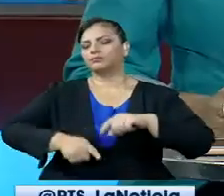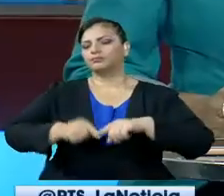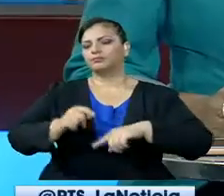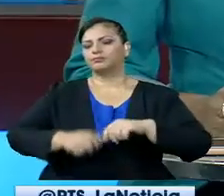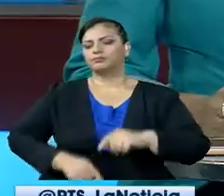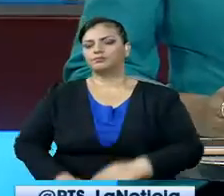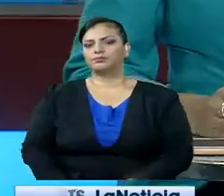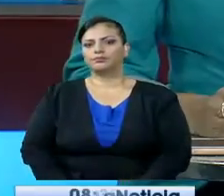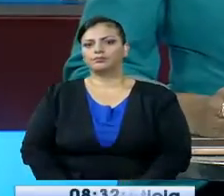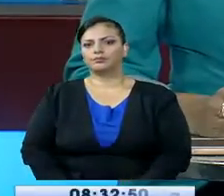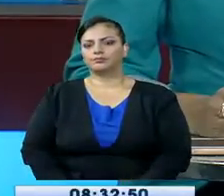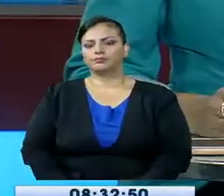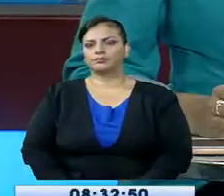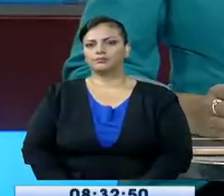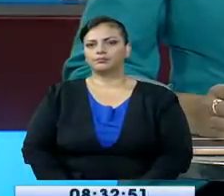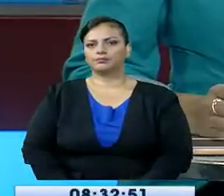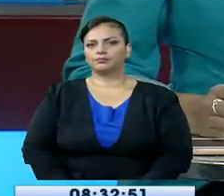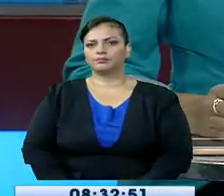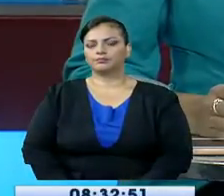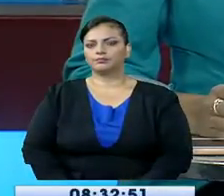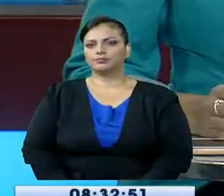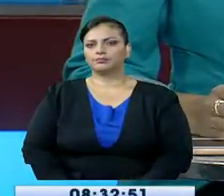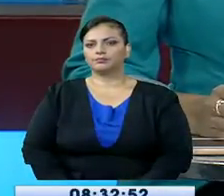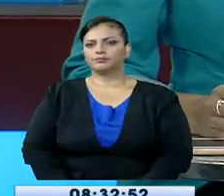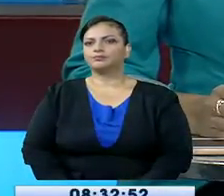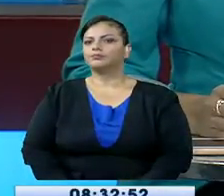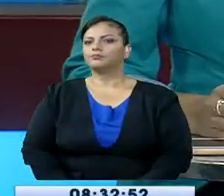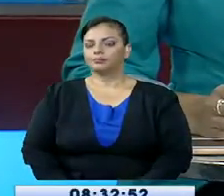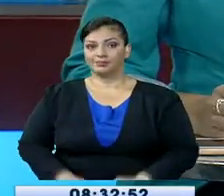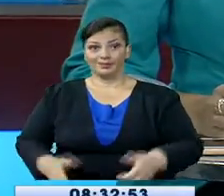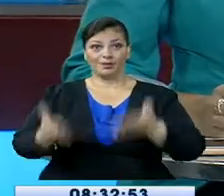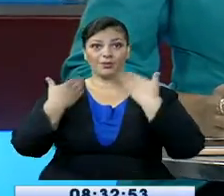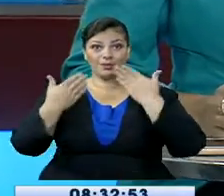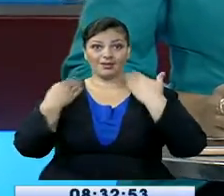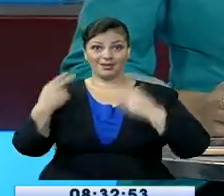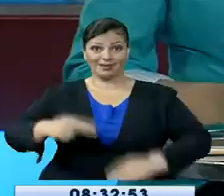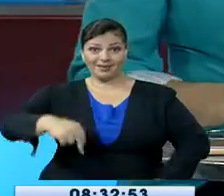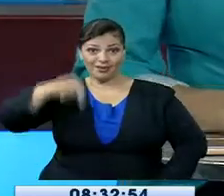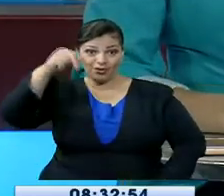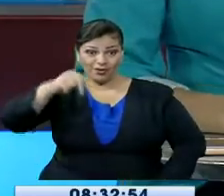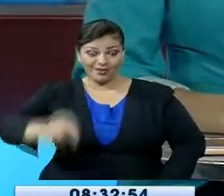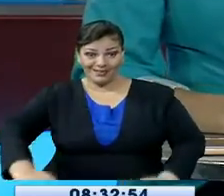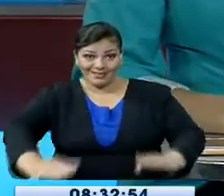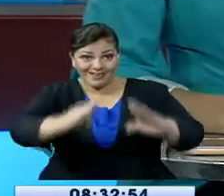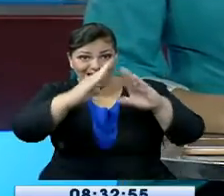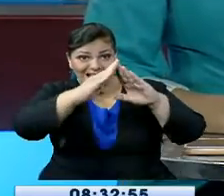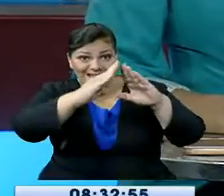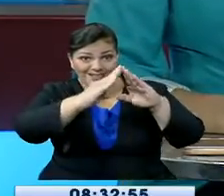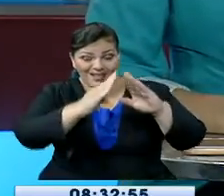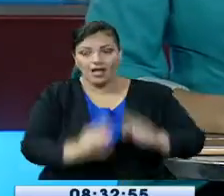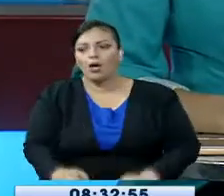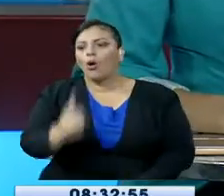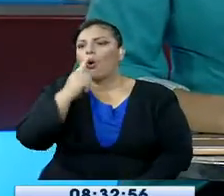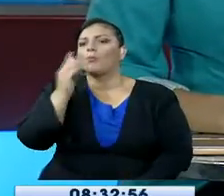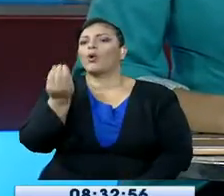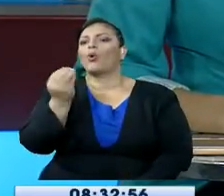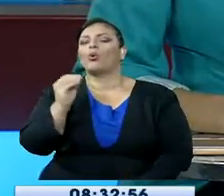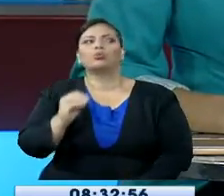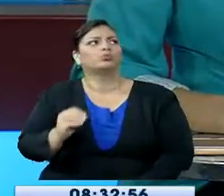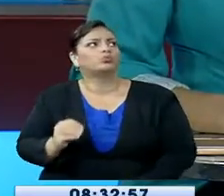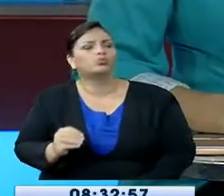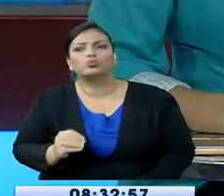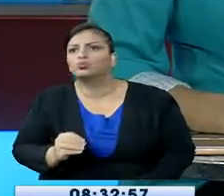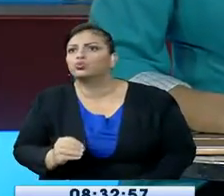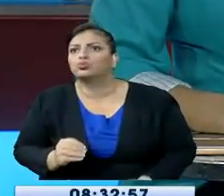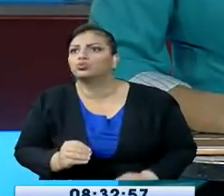joven fue detenido minutos después de presuntamente haber ingresado a una vivienda para robar en el noroeste de Guayaquil. Según la denuncia, los propietarios de la casa